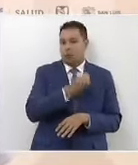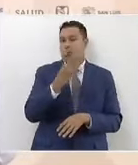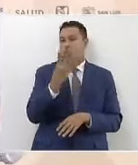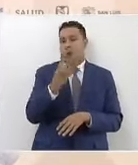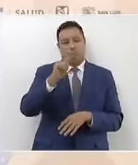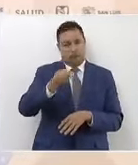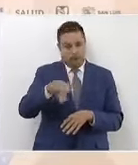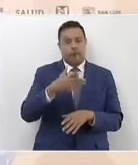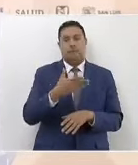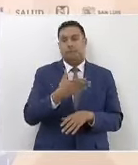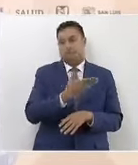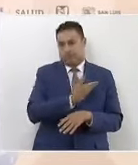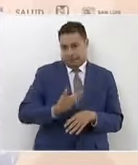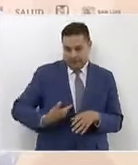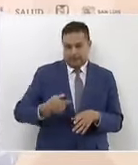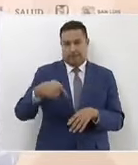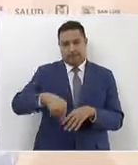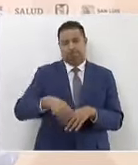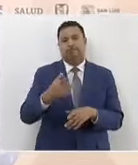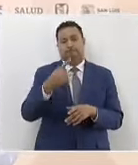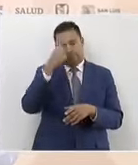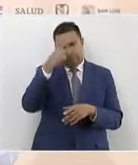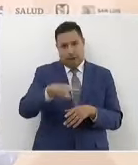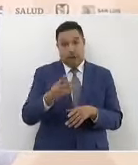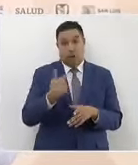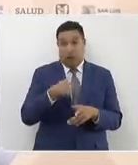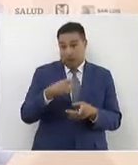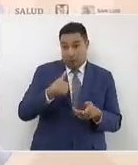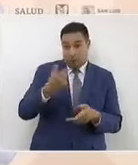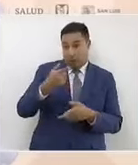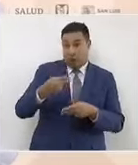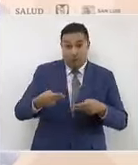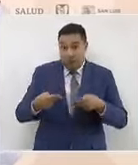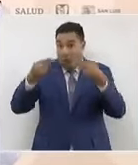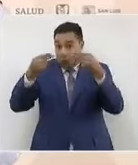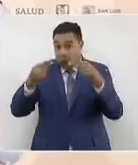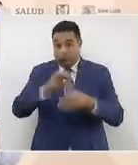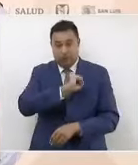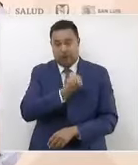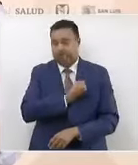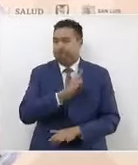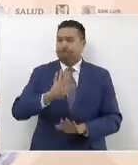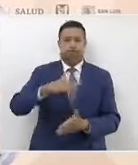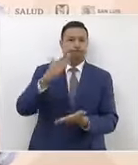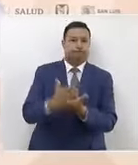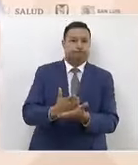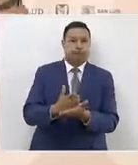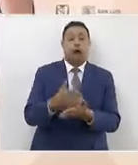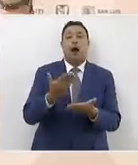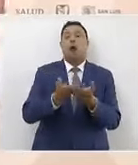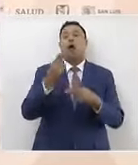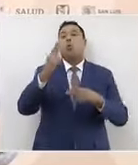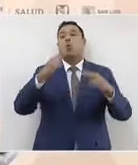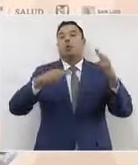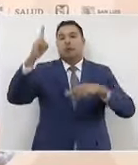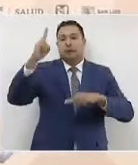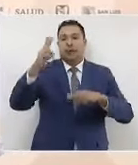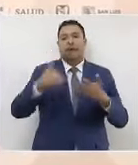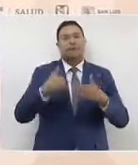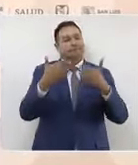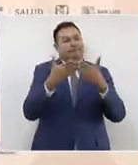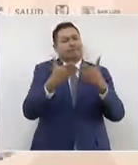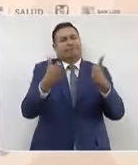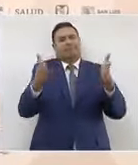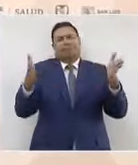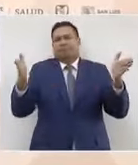en el país debe de volverse a ver como una mercancía. Y un elemento fundamental, un sistema universal de cobertura amplia,